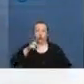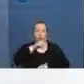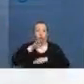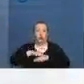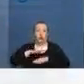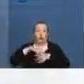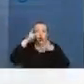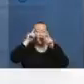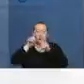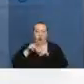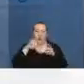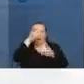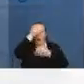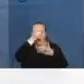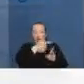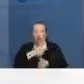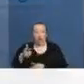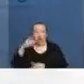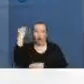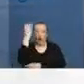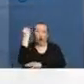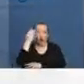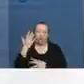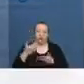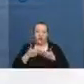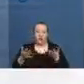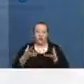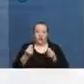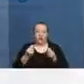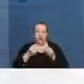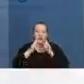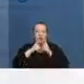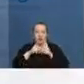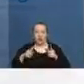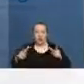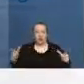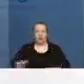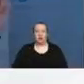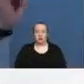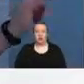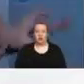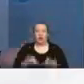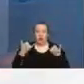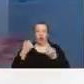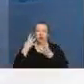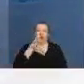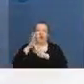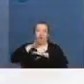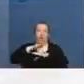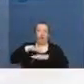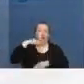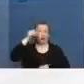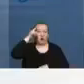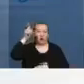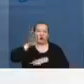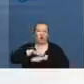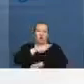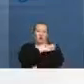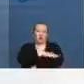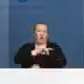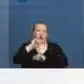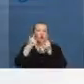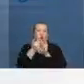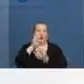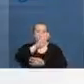pacto con las farc y los narcotraficantes nosotros tenemos en para las cárceles ahora es un desastre que correa tenía pacto con las mafias